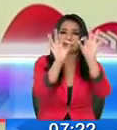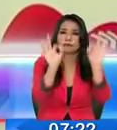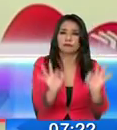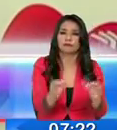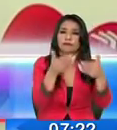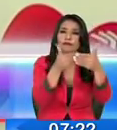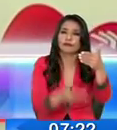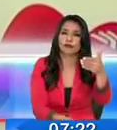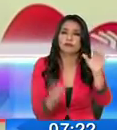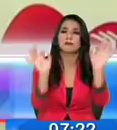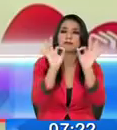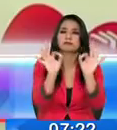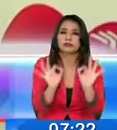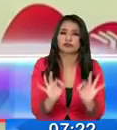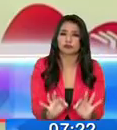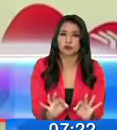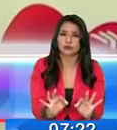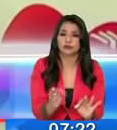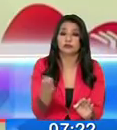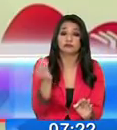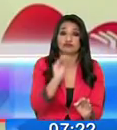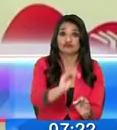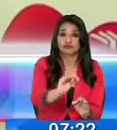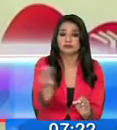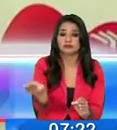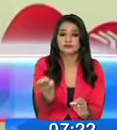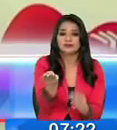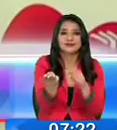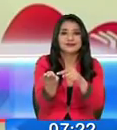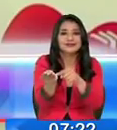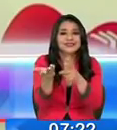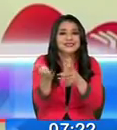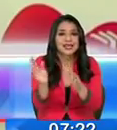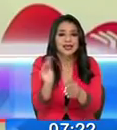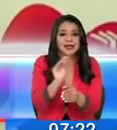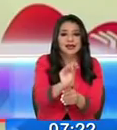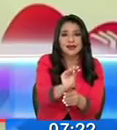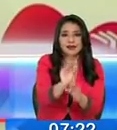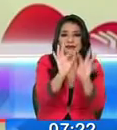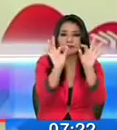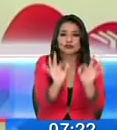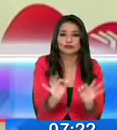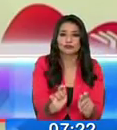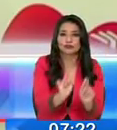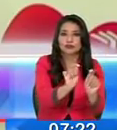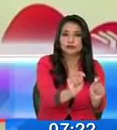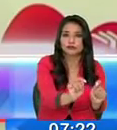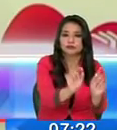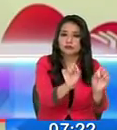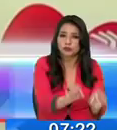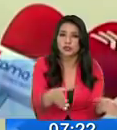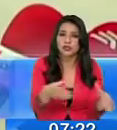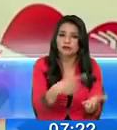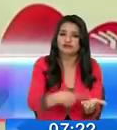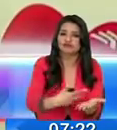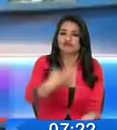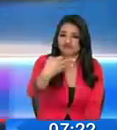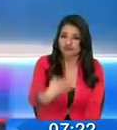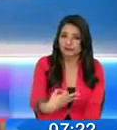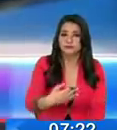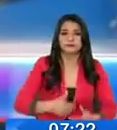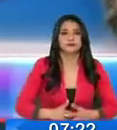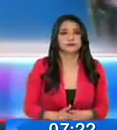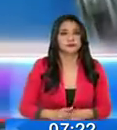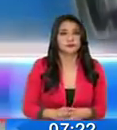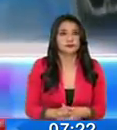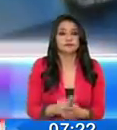proforma. El presupuesto tiene que recoger ya estas variables, ¿no? Para que pueda tener certeza y certidumbre. De ahí